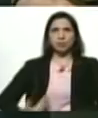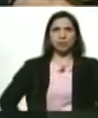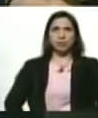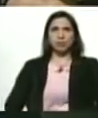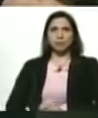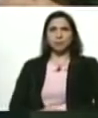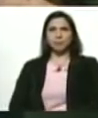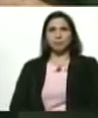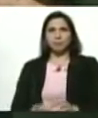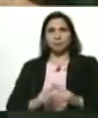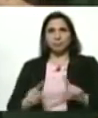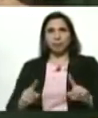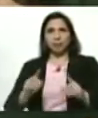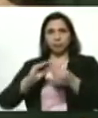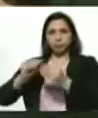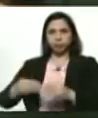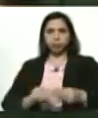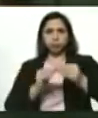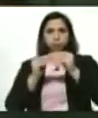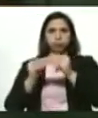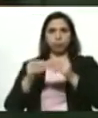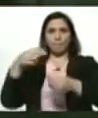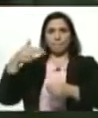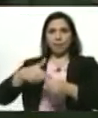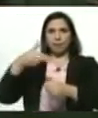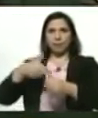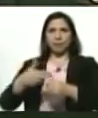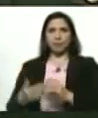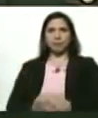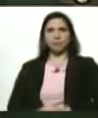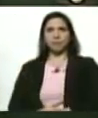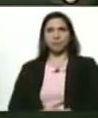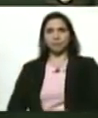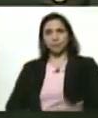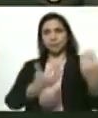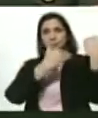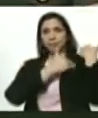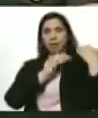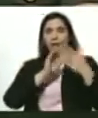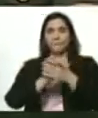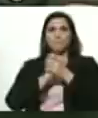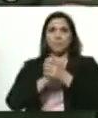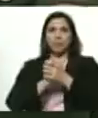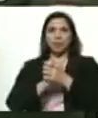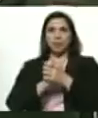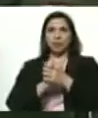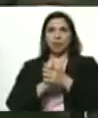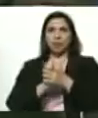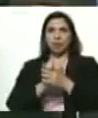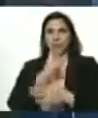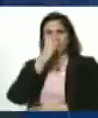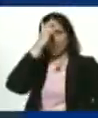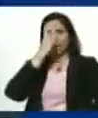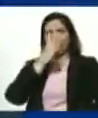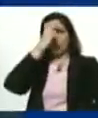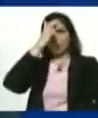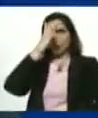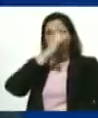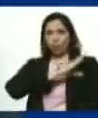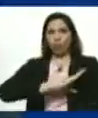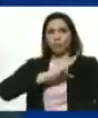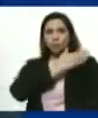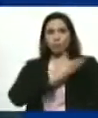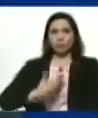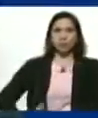para la reestructuración de pedevesa presidida por el compañero tareck el aissami la comisión